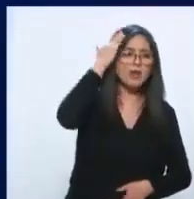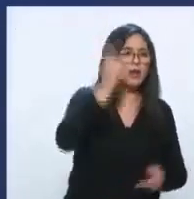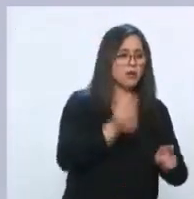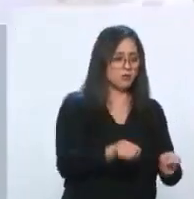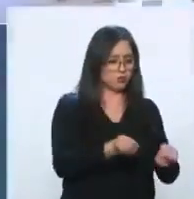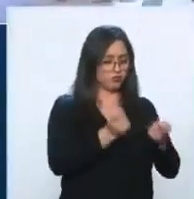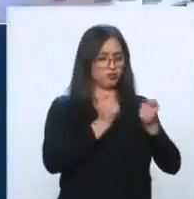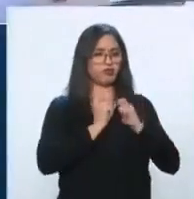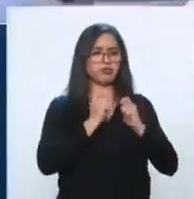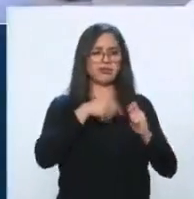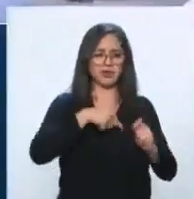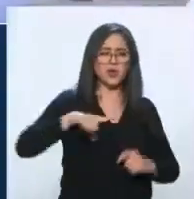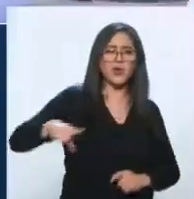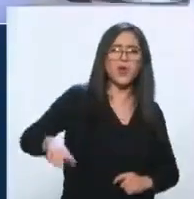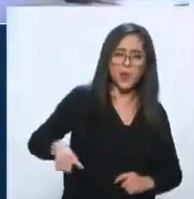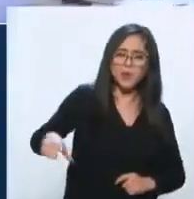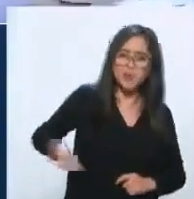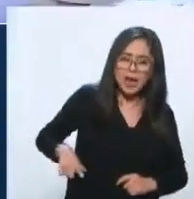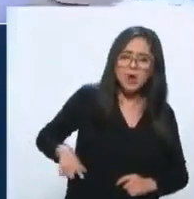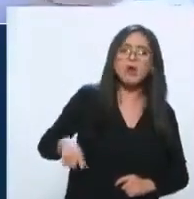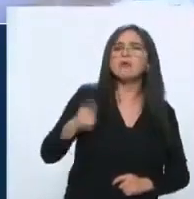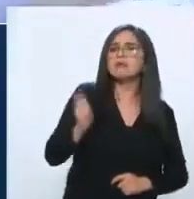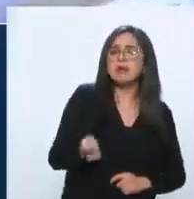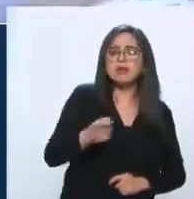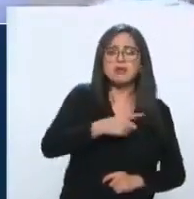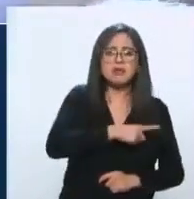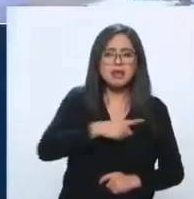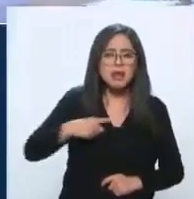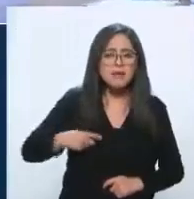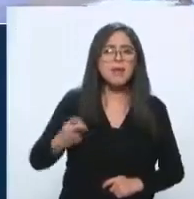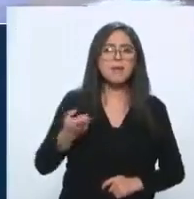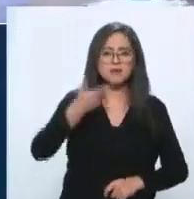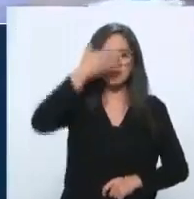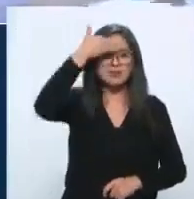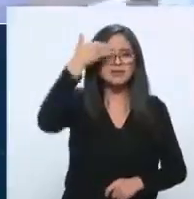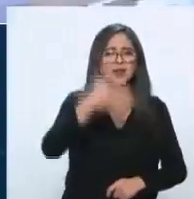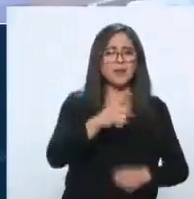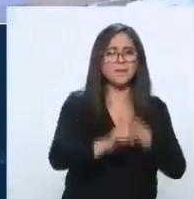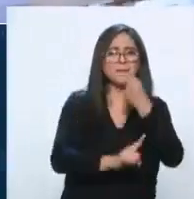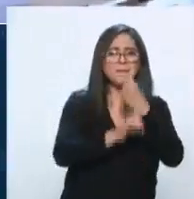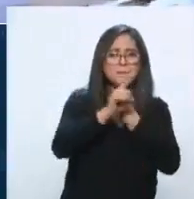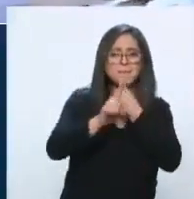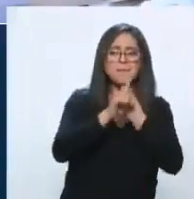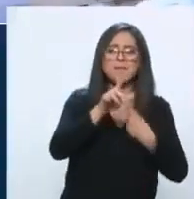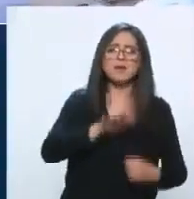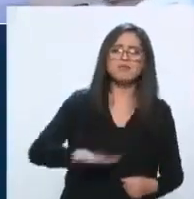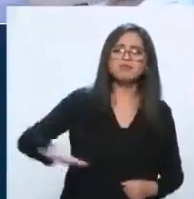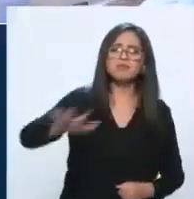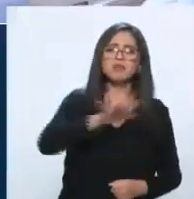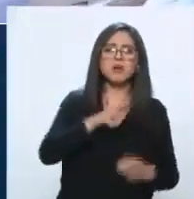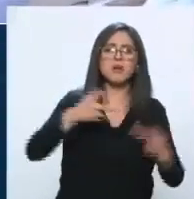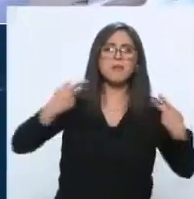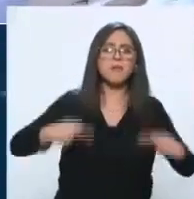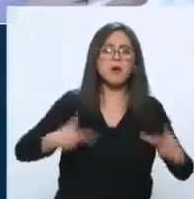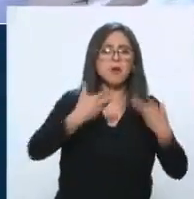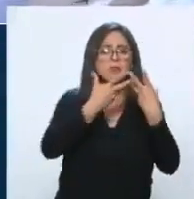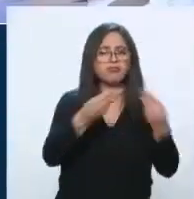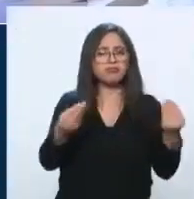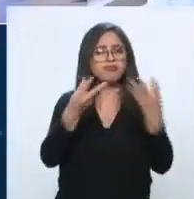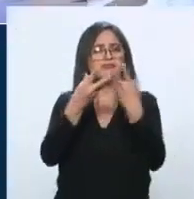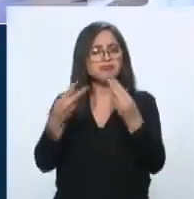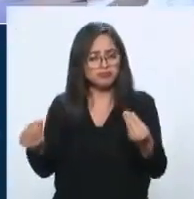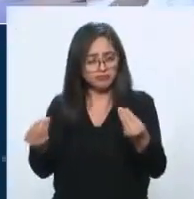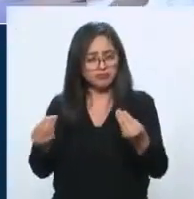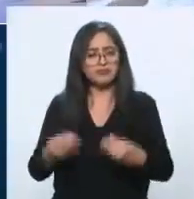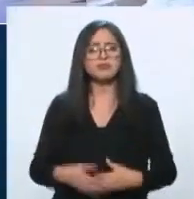gobierno, se ha pues aceptado la crisis que existe en materia de personas, ¿no? Y que